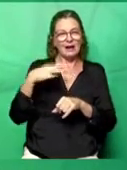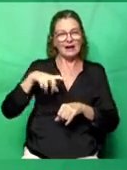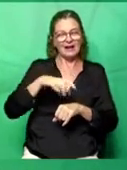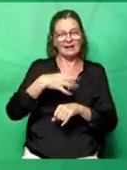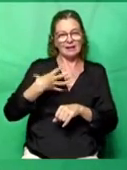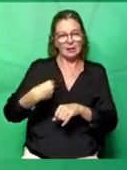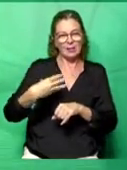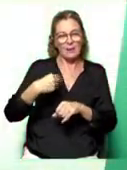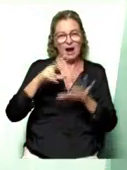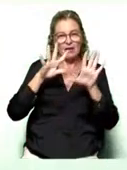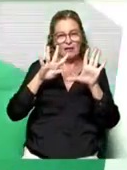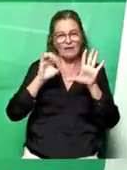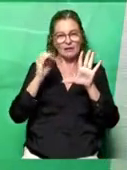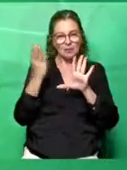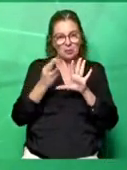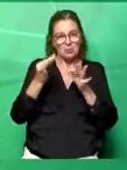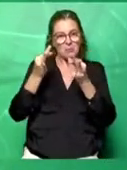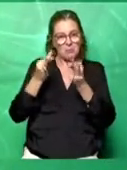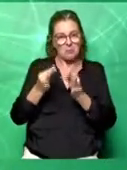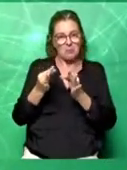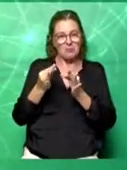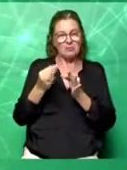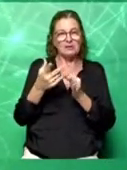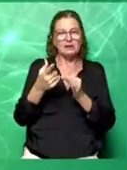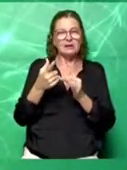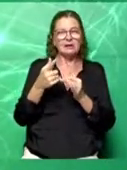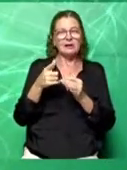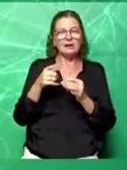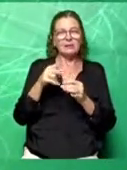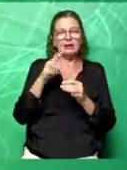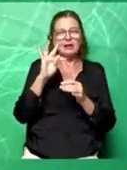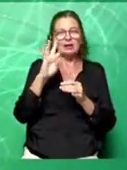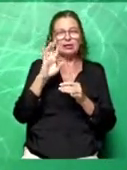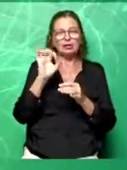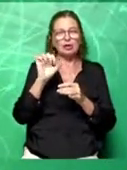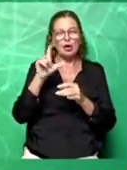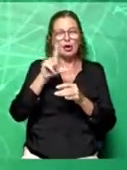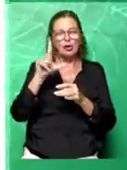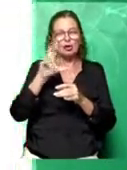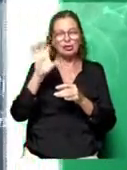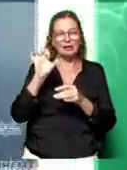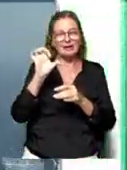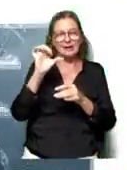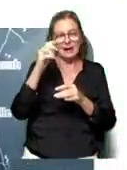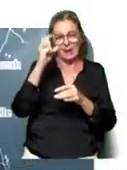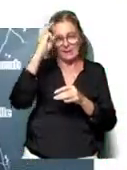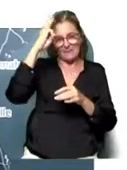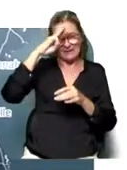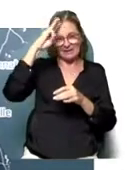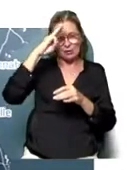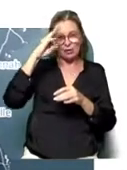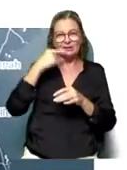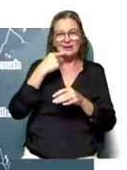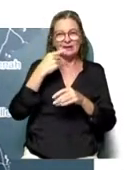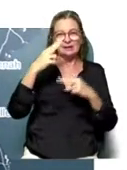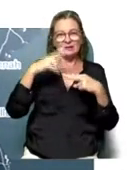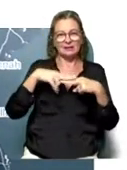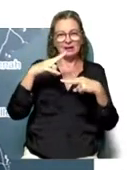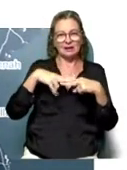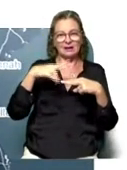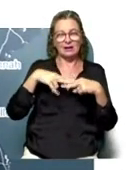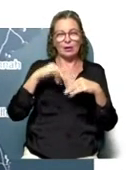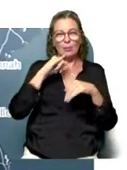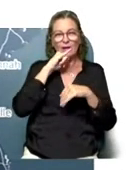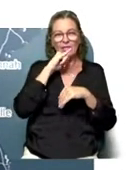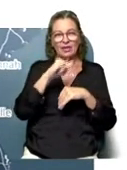90% de precisión. Revelan que granjas de trolls radicadas en México son el origen de las intervenciones en redes sociales sobre las